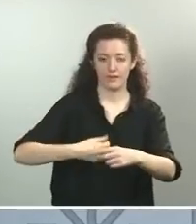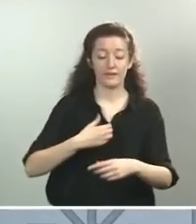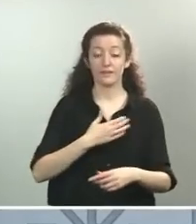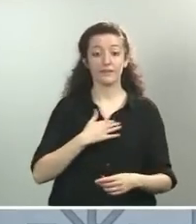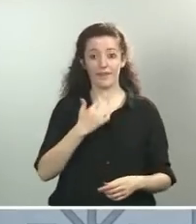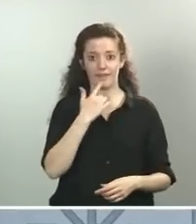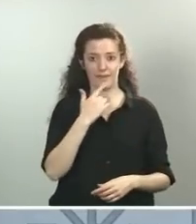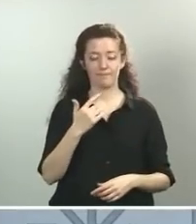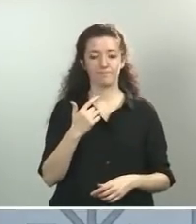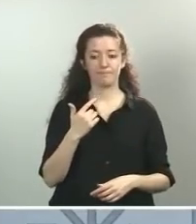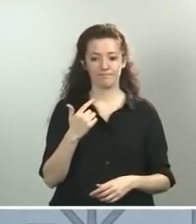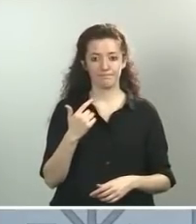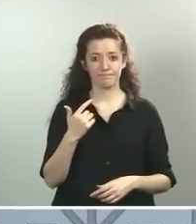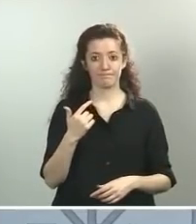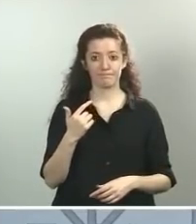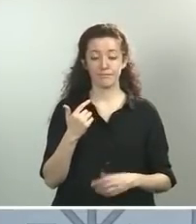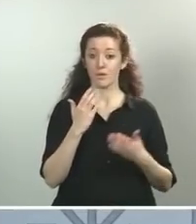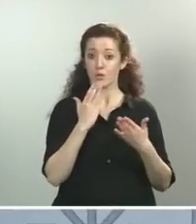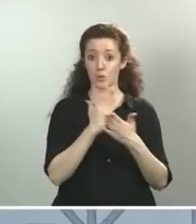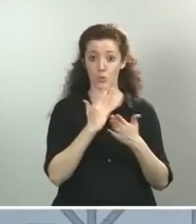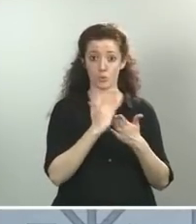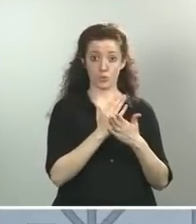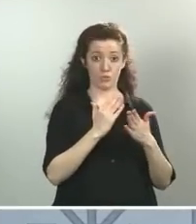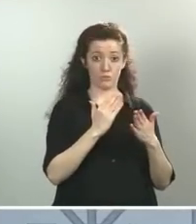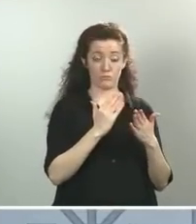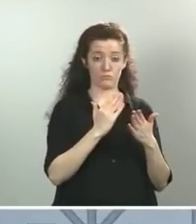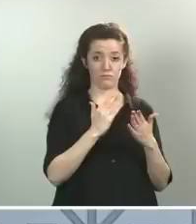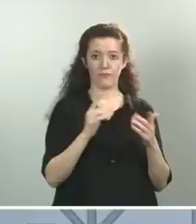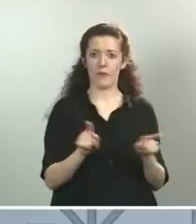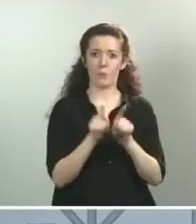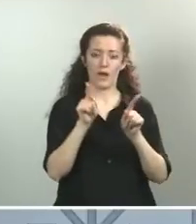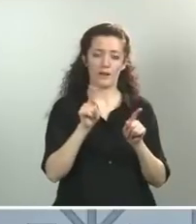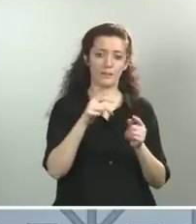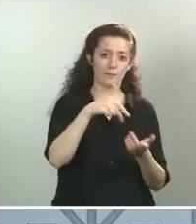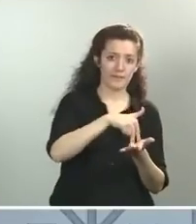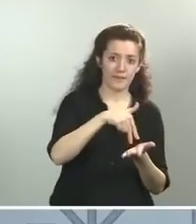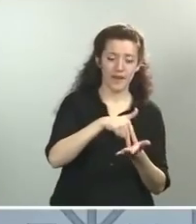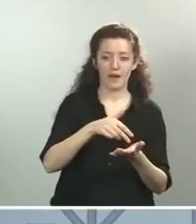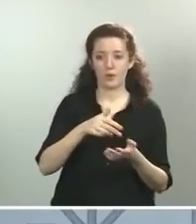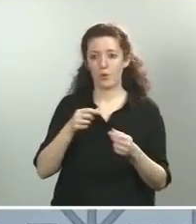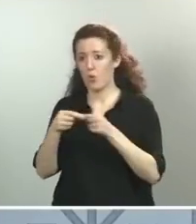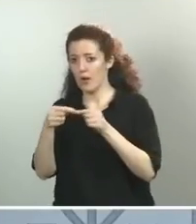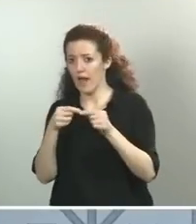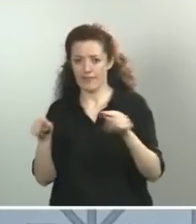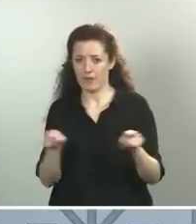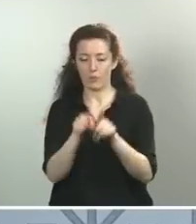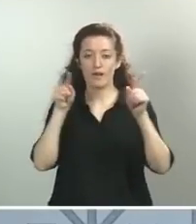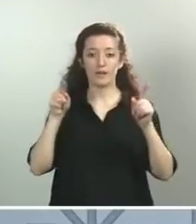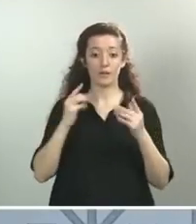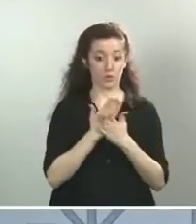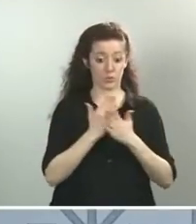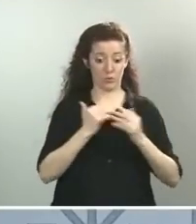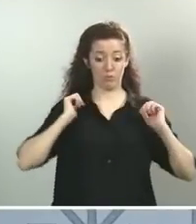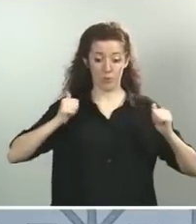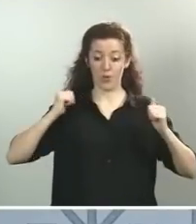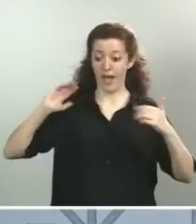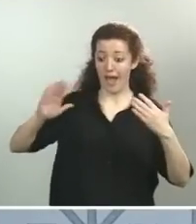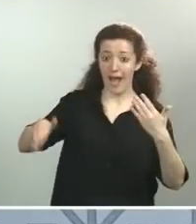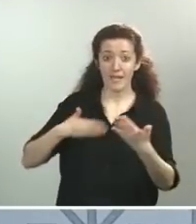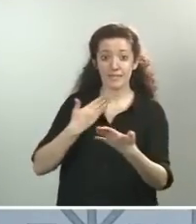ao longo do curso, tanto do presencial como do no presencial, quizá añadindo algún criterio cando se considera necesario.